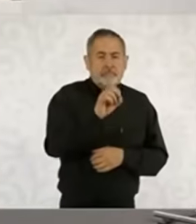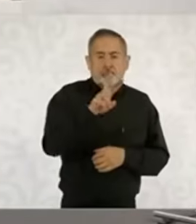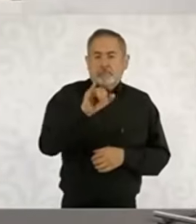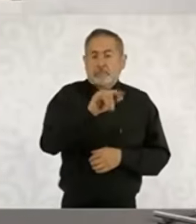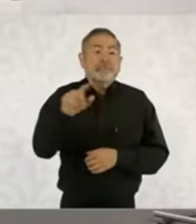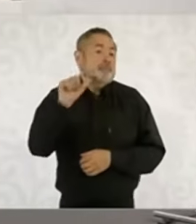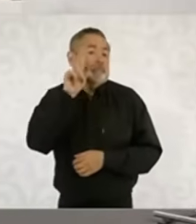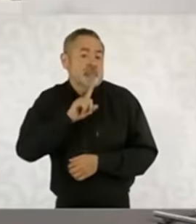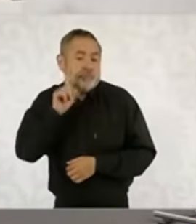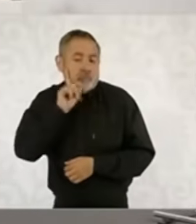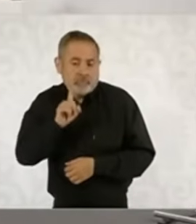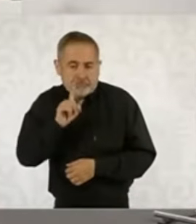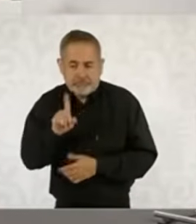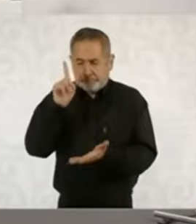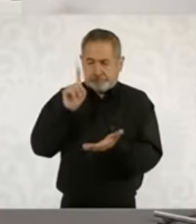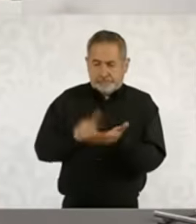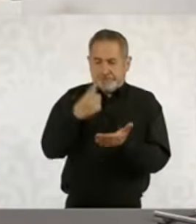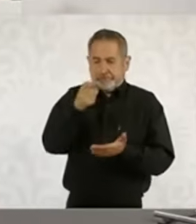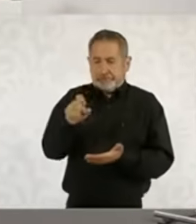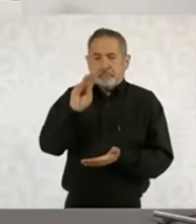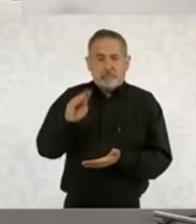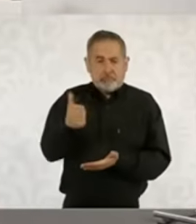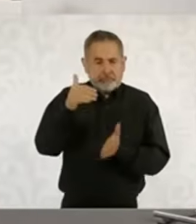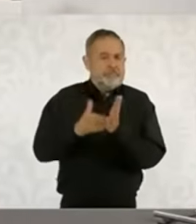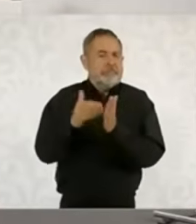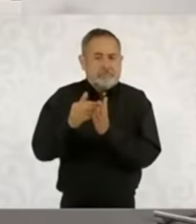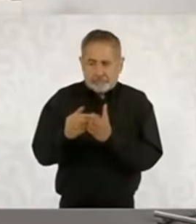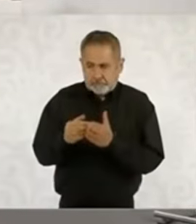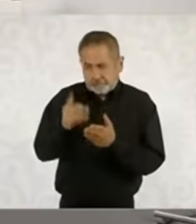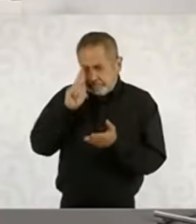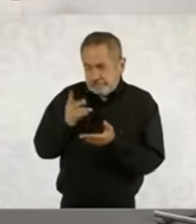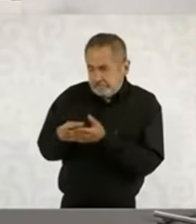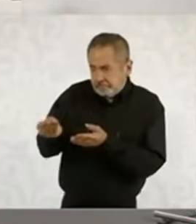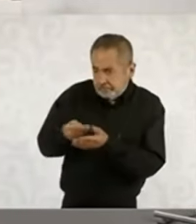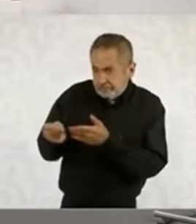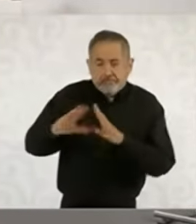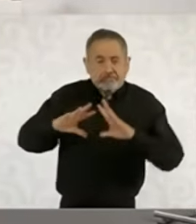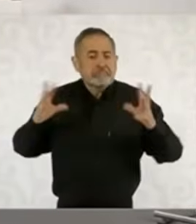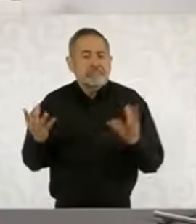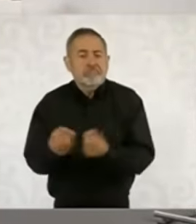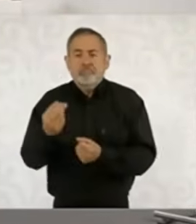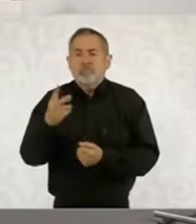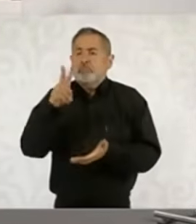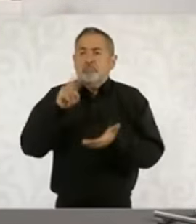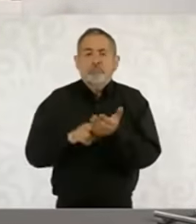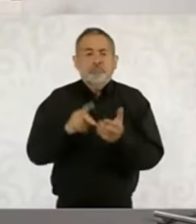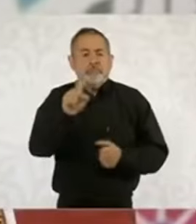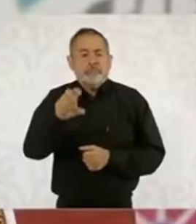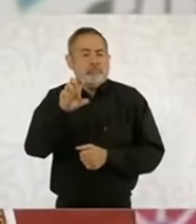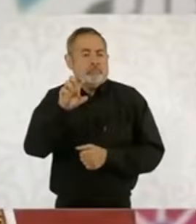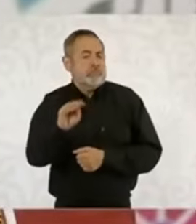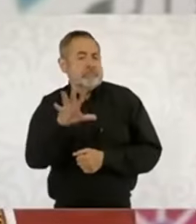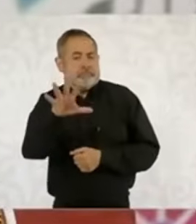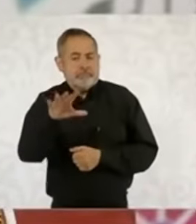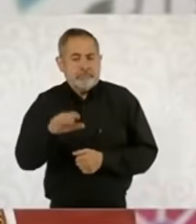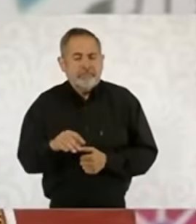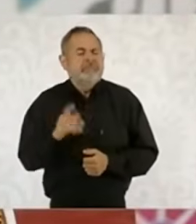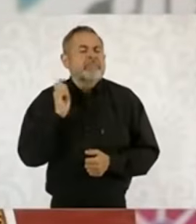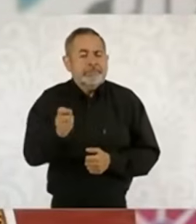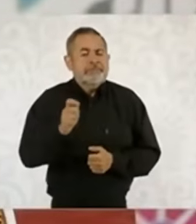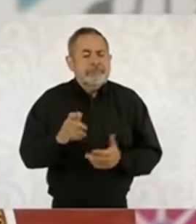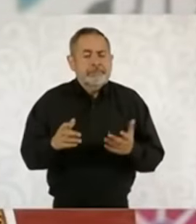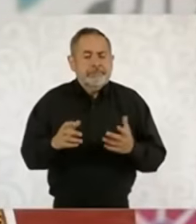hemos colocado 1,196 con una derrama de 2,195 y compartimos el